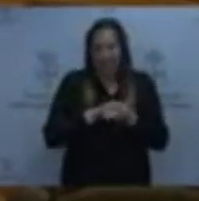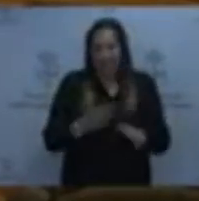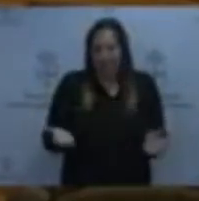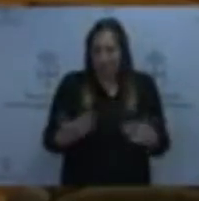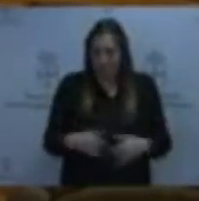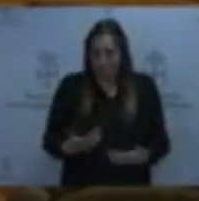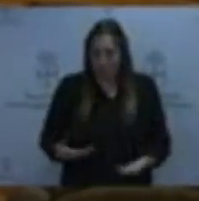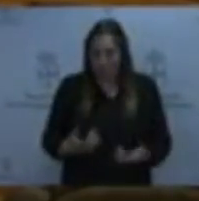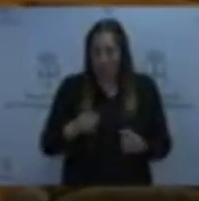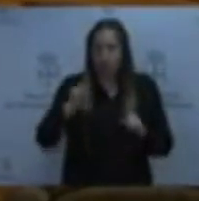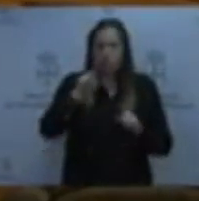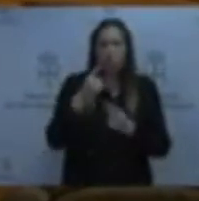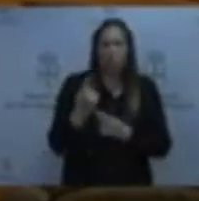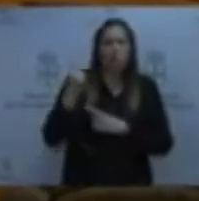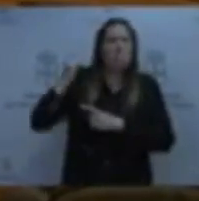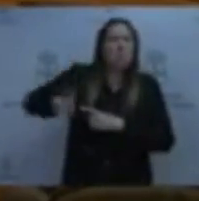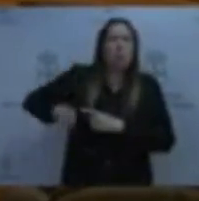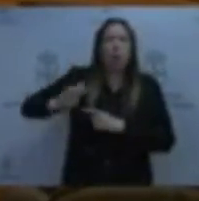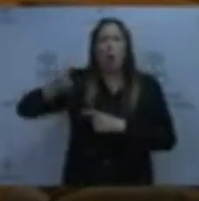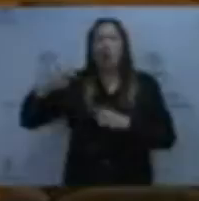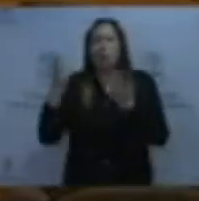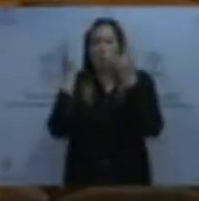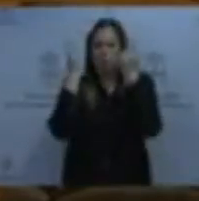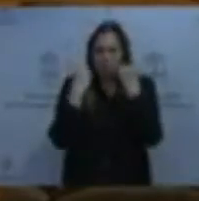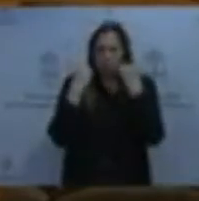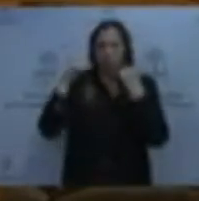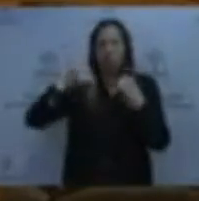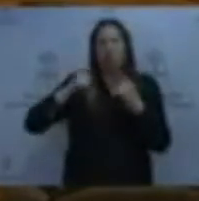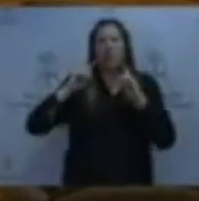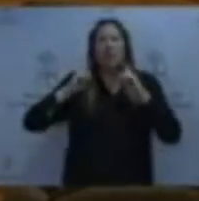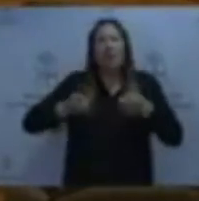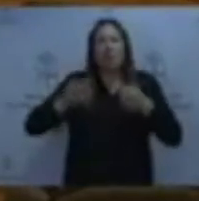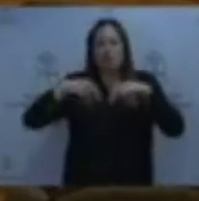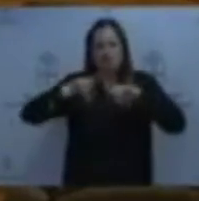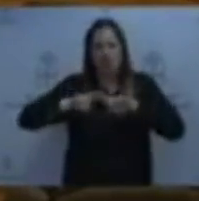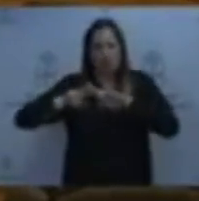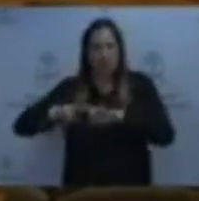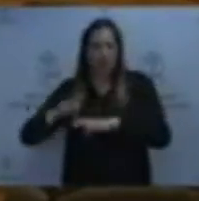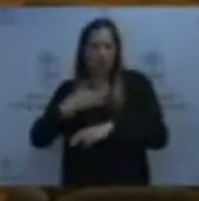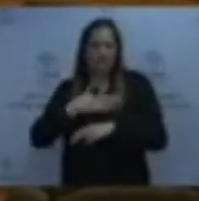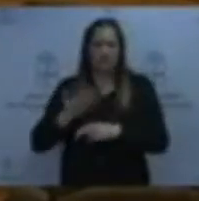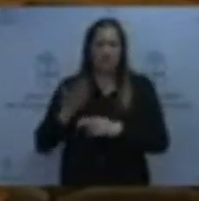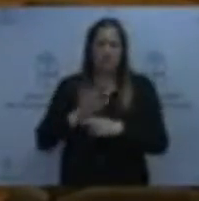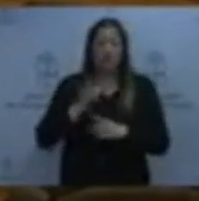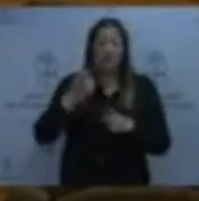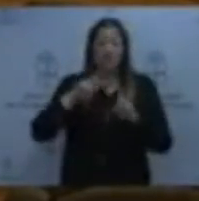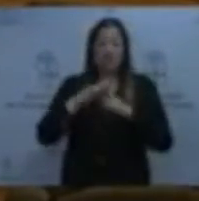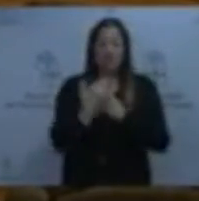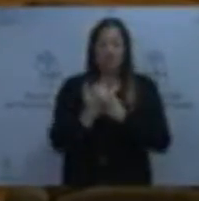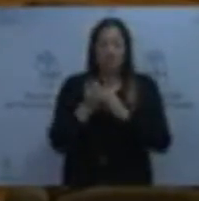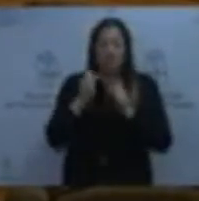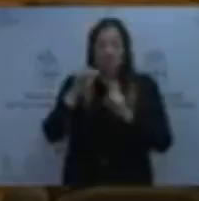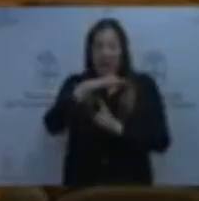demás agachen la cabeza. Entonces, los casos que traemos hoy a analizar son producto realmente de ese ambiente enrarecido, de esos